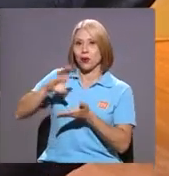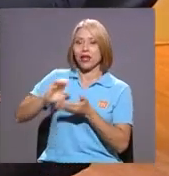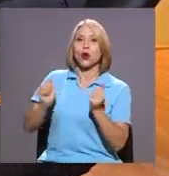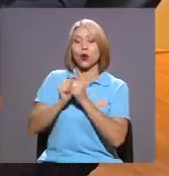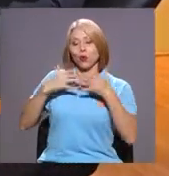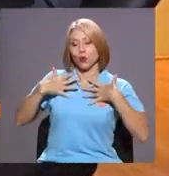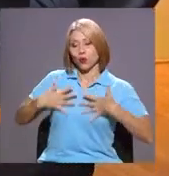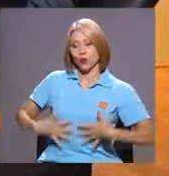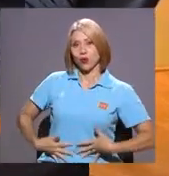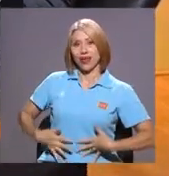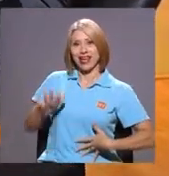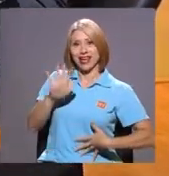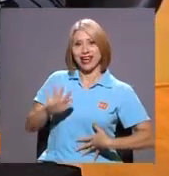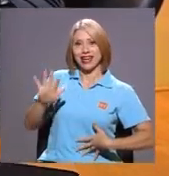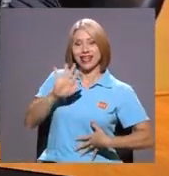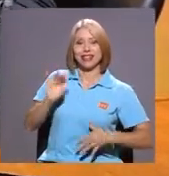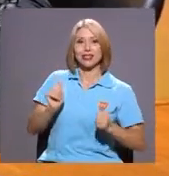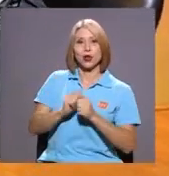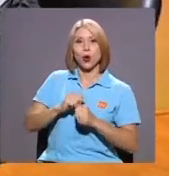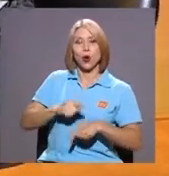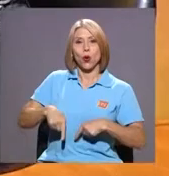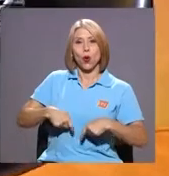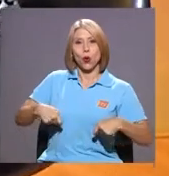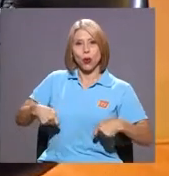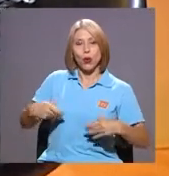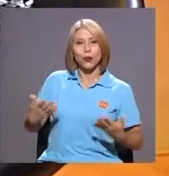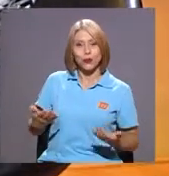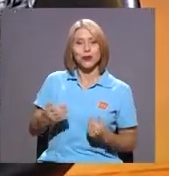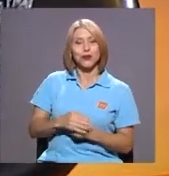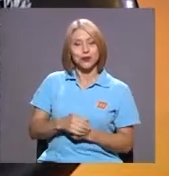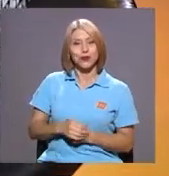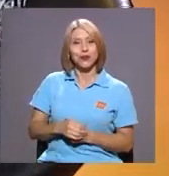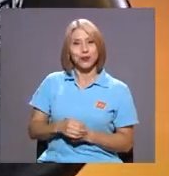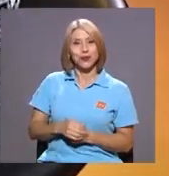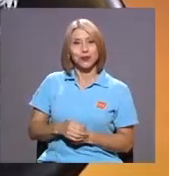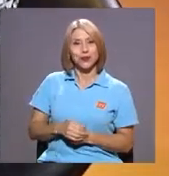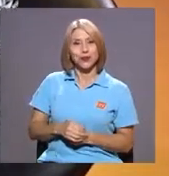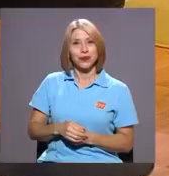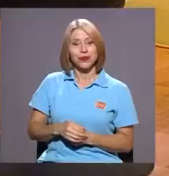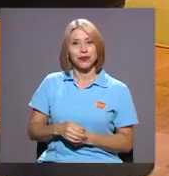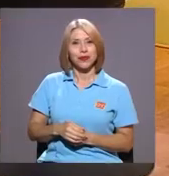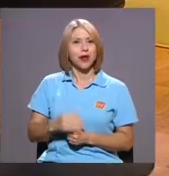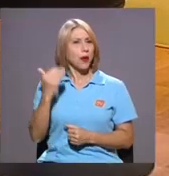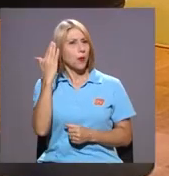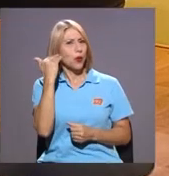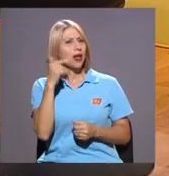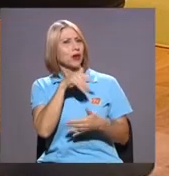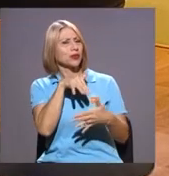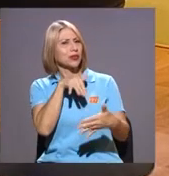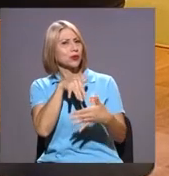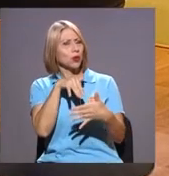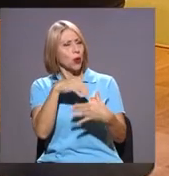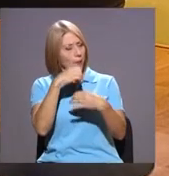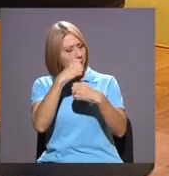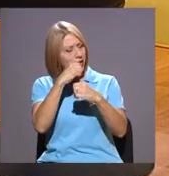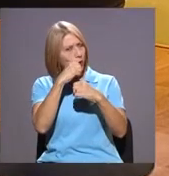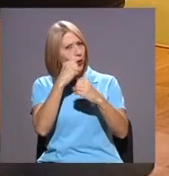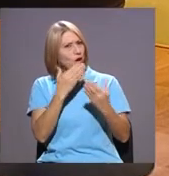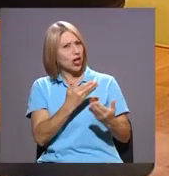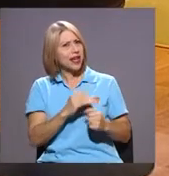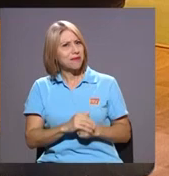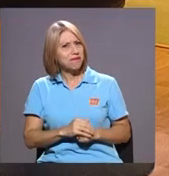cordón. El cordón, sí. Sí, el compartido. Cordón. ¿Por qué estudió microbiología? Bueno,